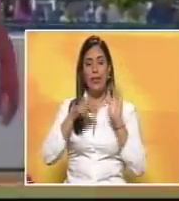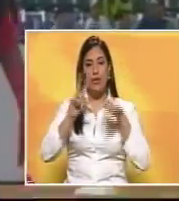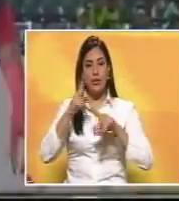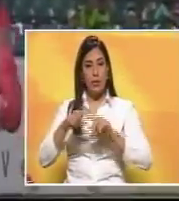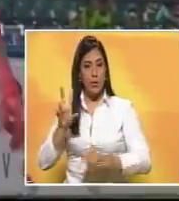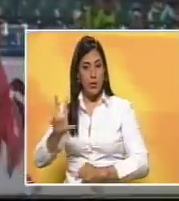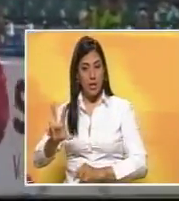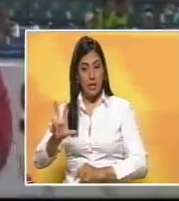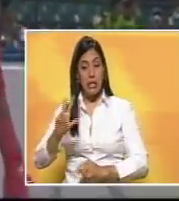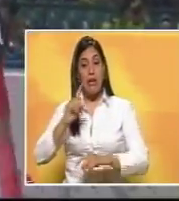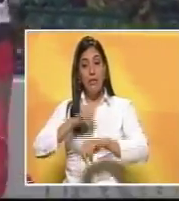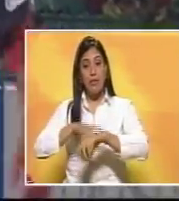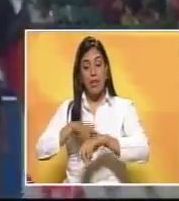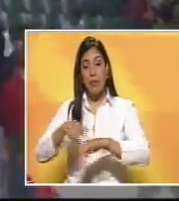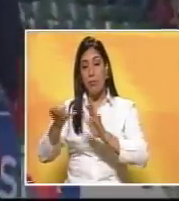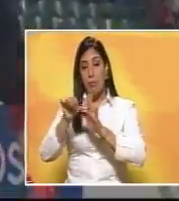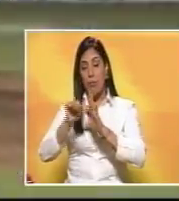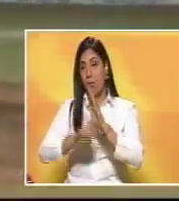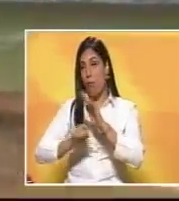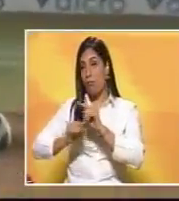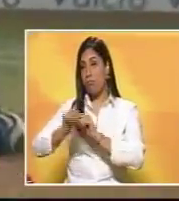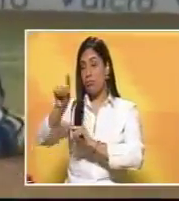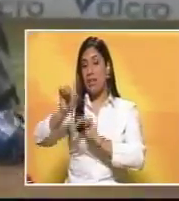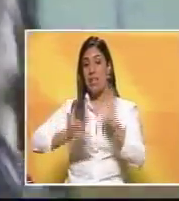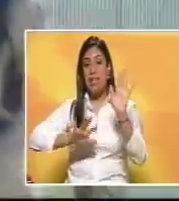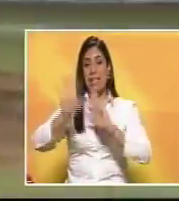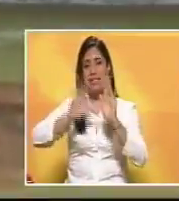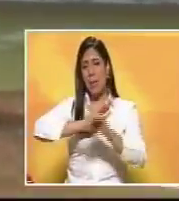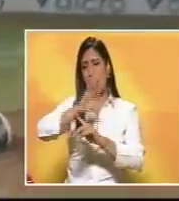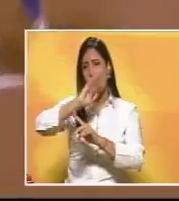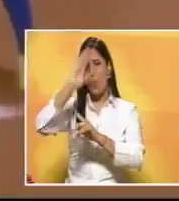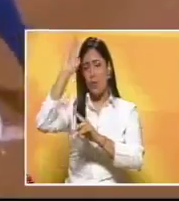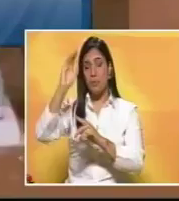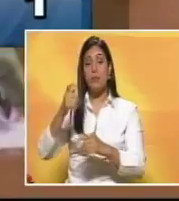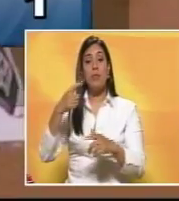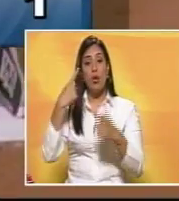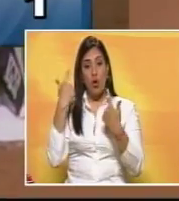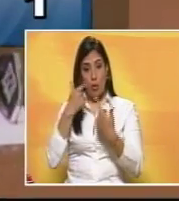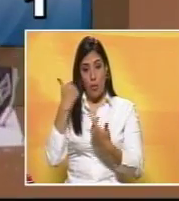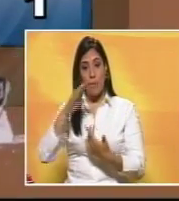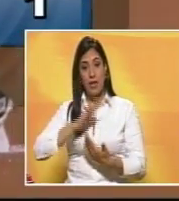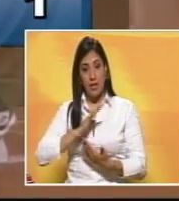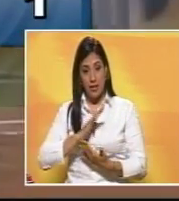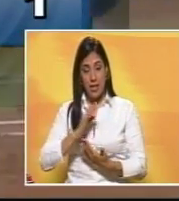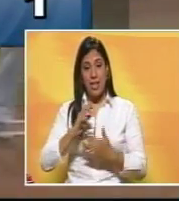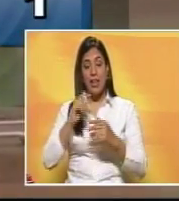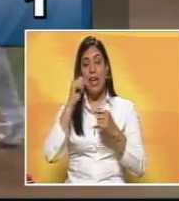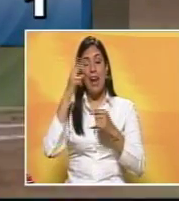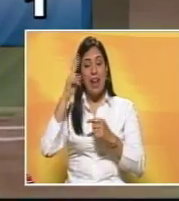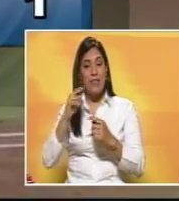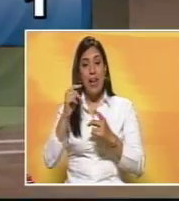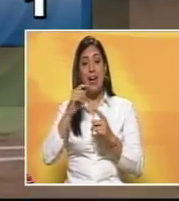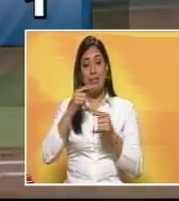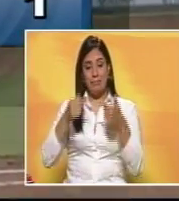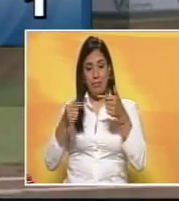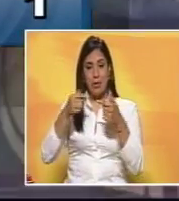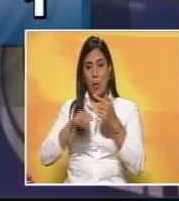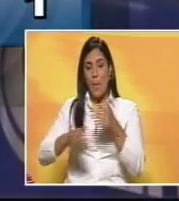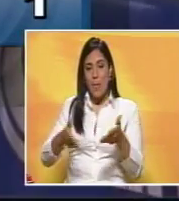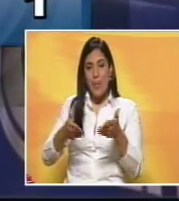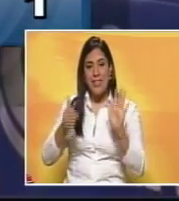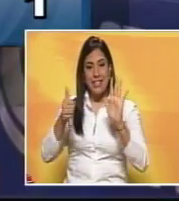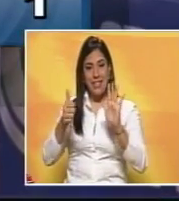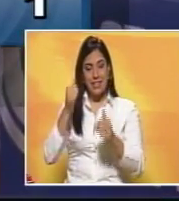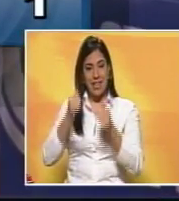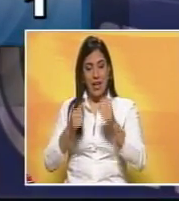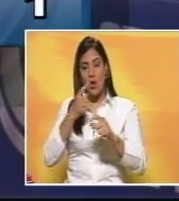por 3 en una jornada donde dispararon 15 indiscutibles. Rafael Balita Ortega y Edwin García se combinaron para empujar 6